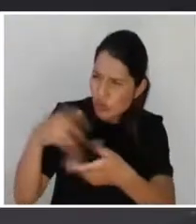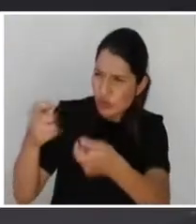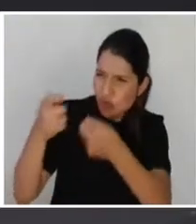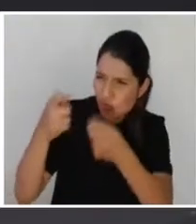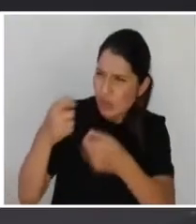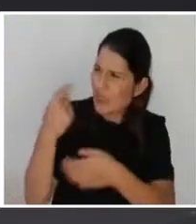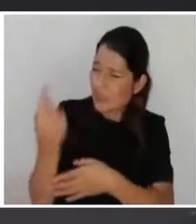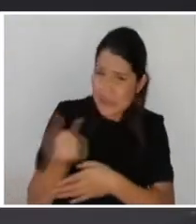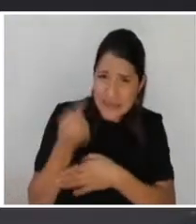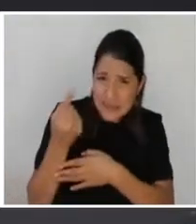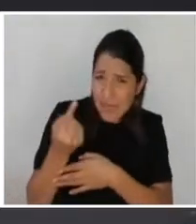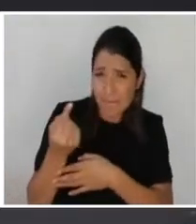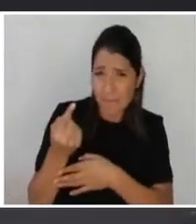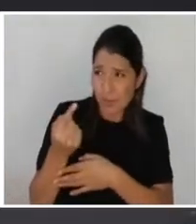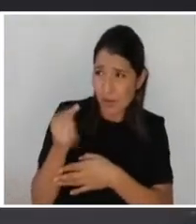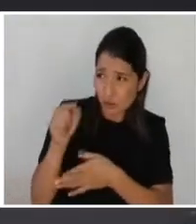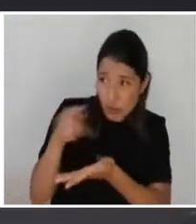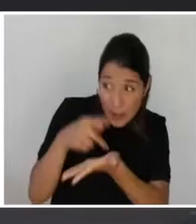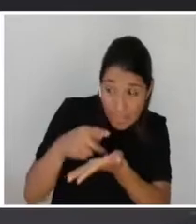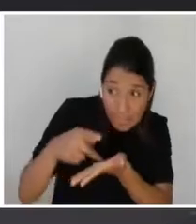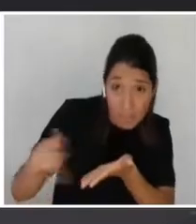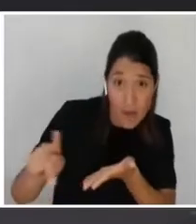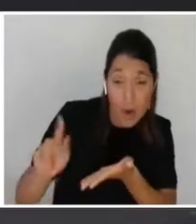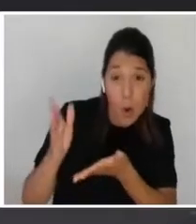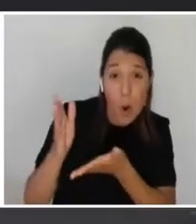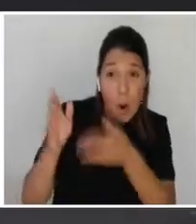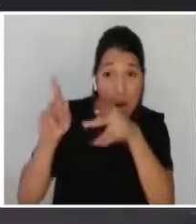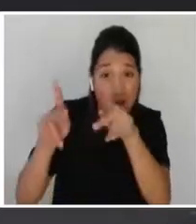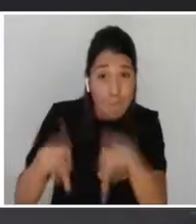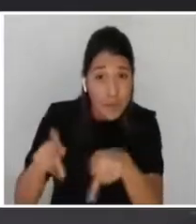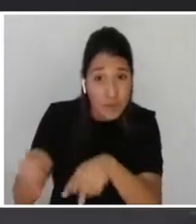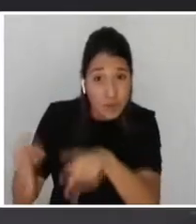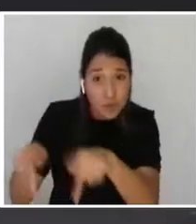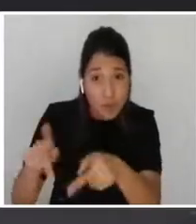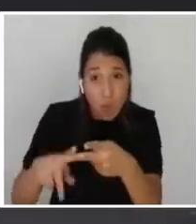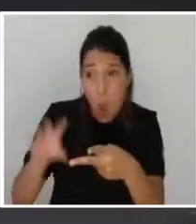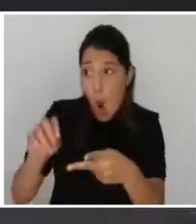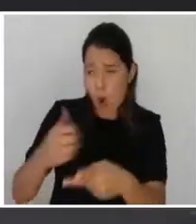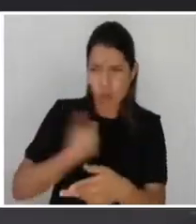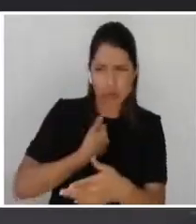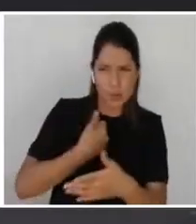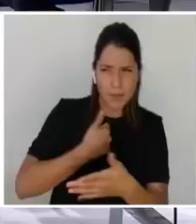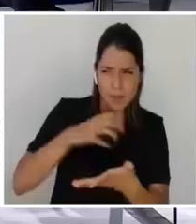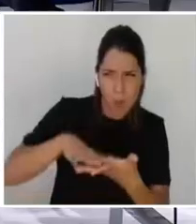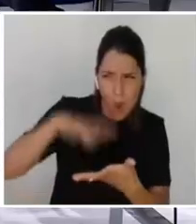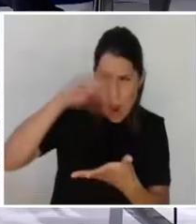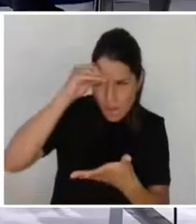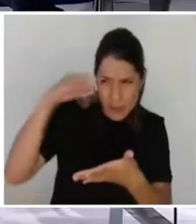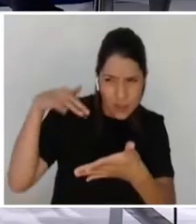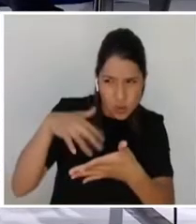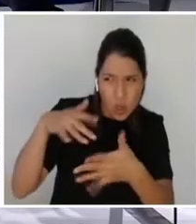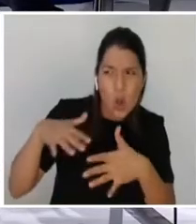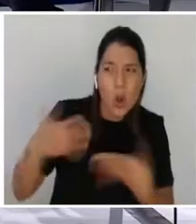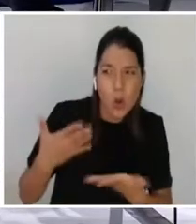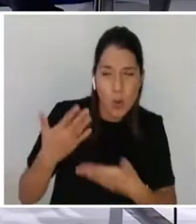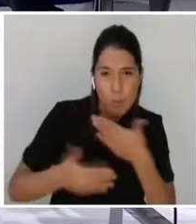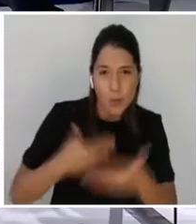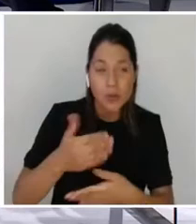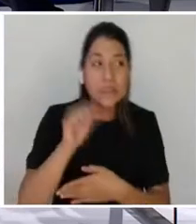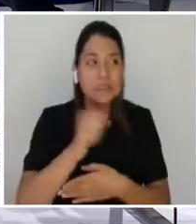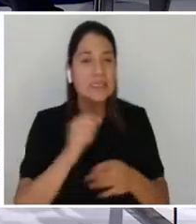que pagaste a algunas personas o eras autodidacta? Contanos ese proceso de formación. Sí, claro que sí. Era